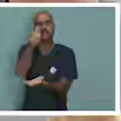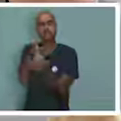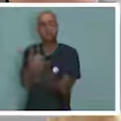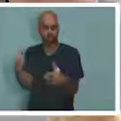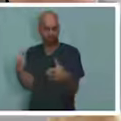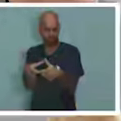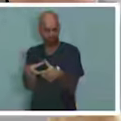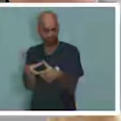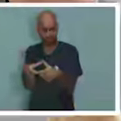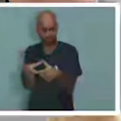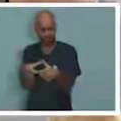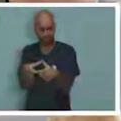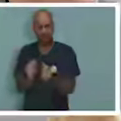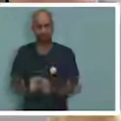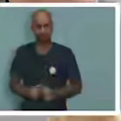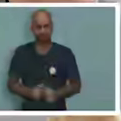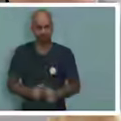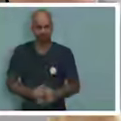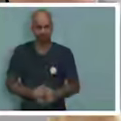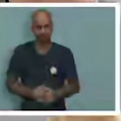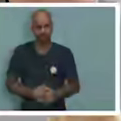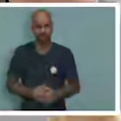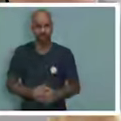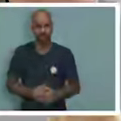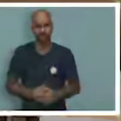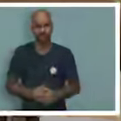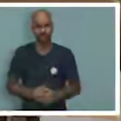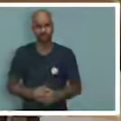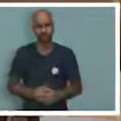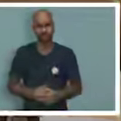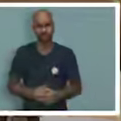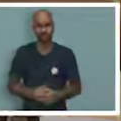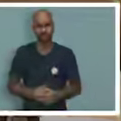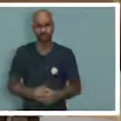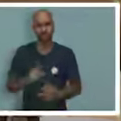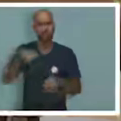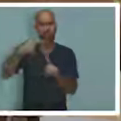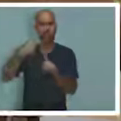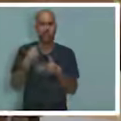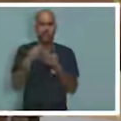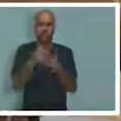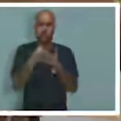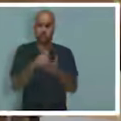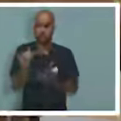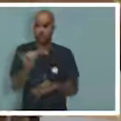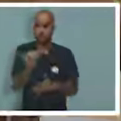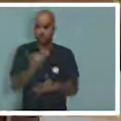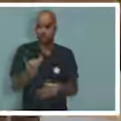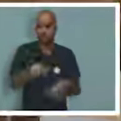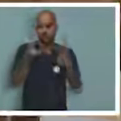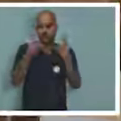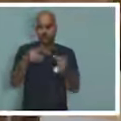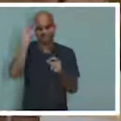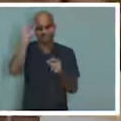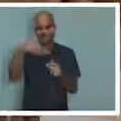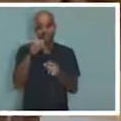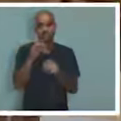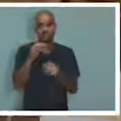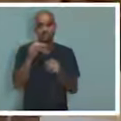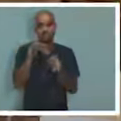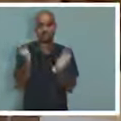estos animales. También estos otros fondos han propiciado una gran cantidad de pulmones sanos para la producción